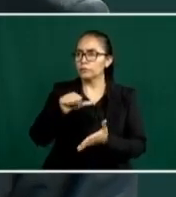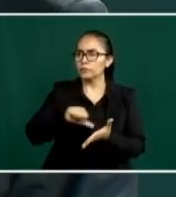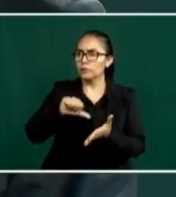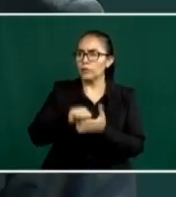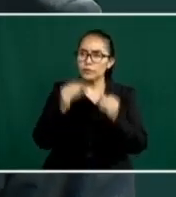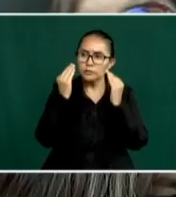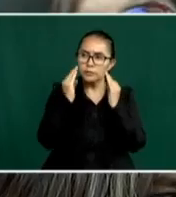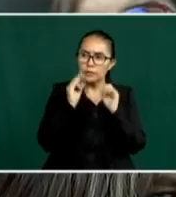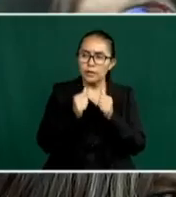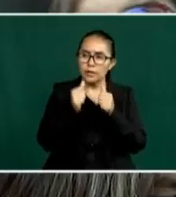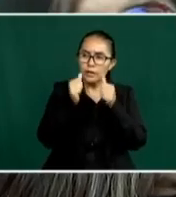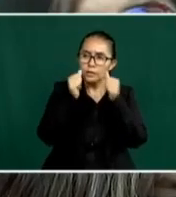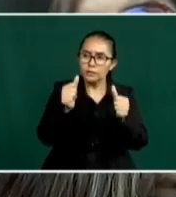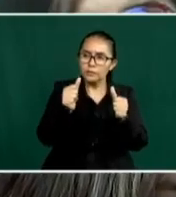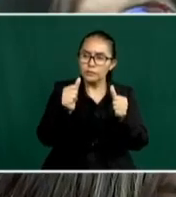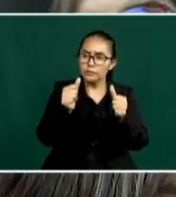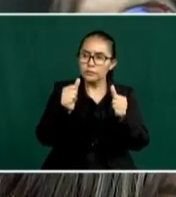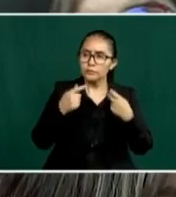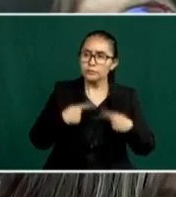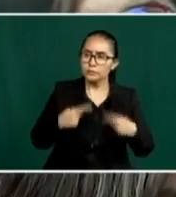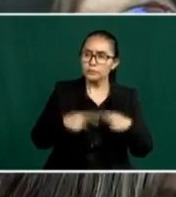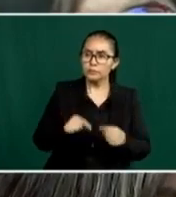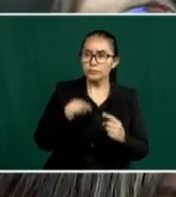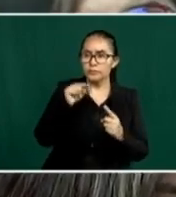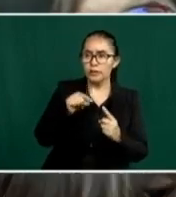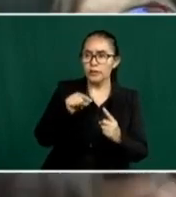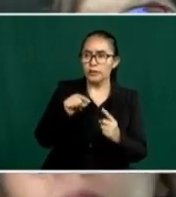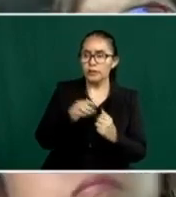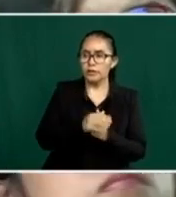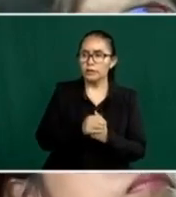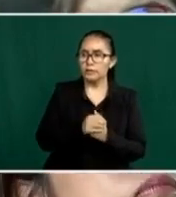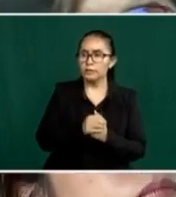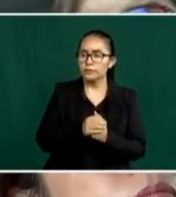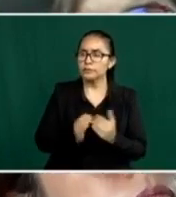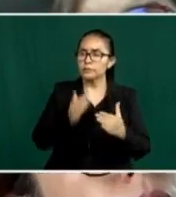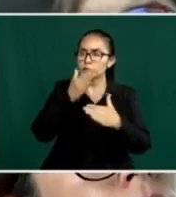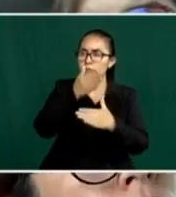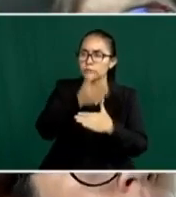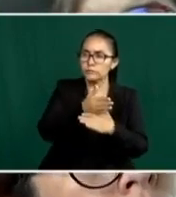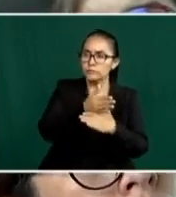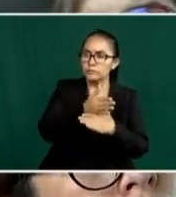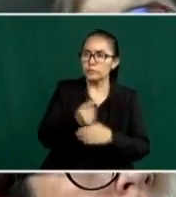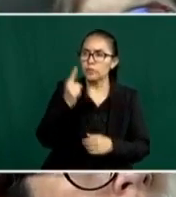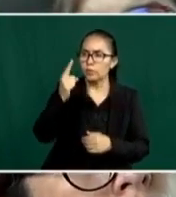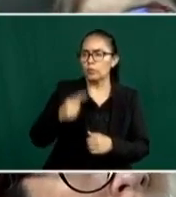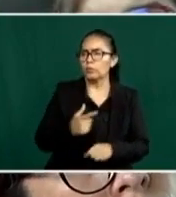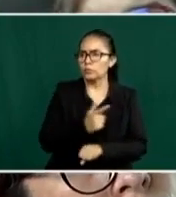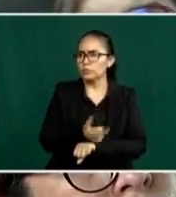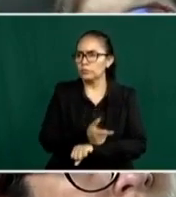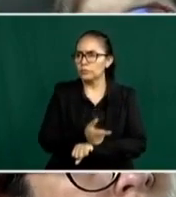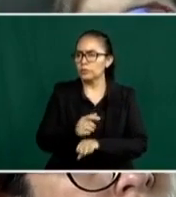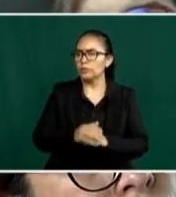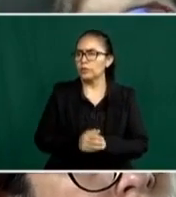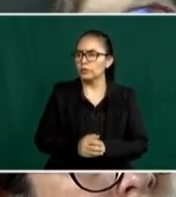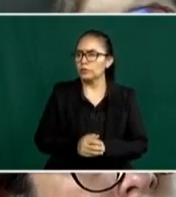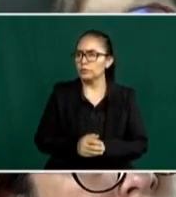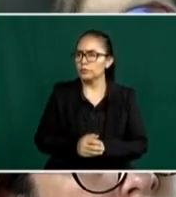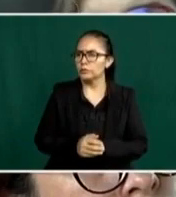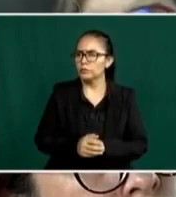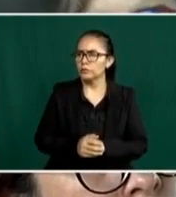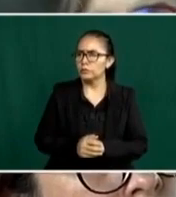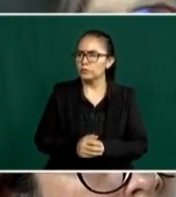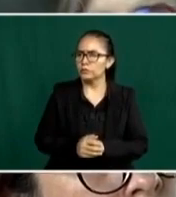atención a víctimas. Ahí, afortunadamente, está un licenciado, Raúl Rosas, que debo